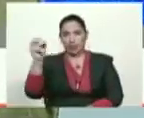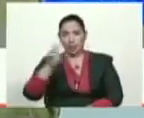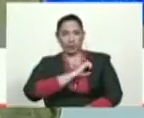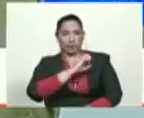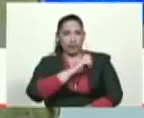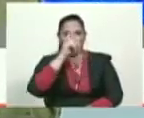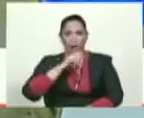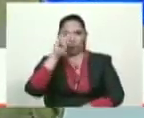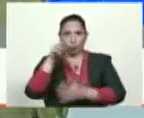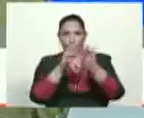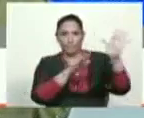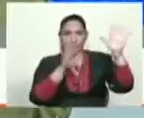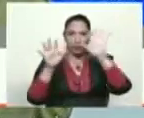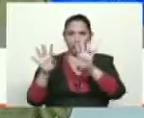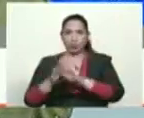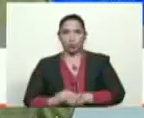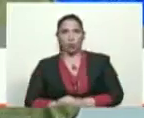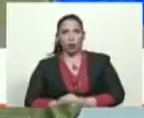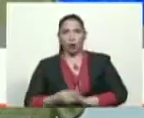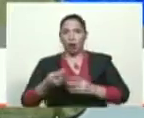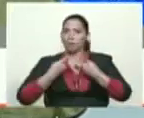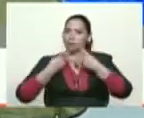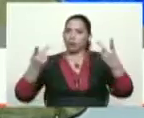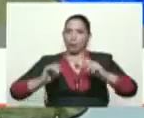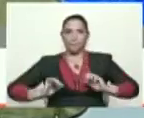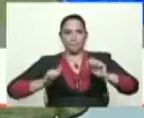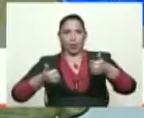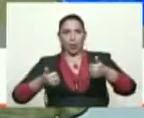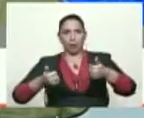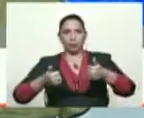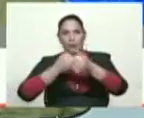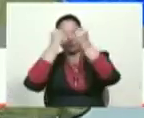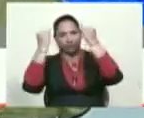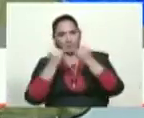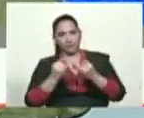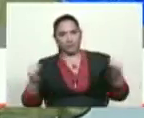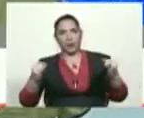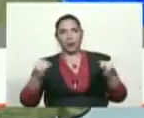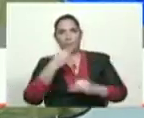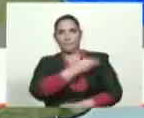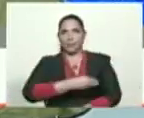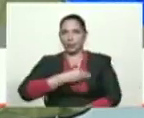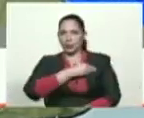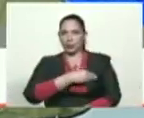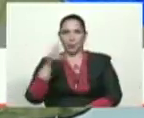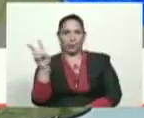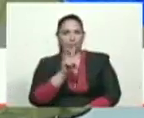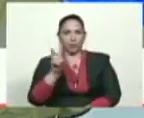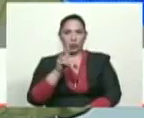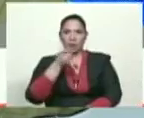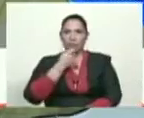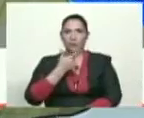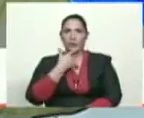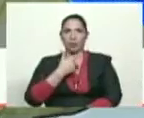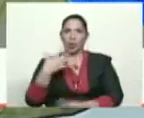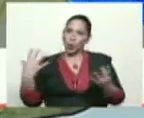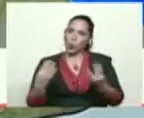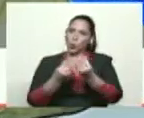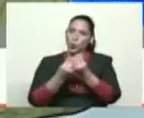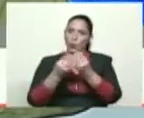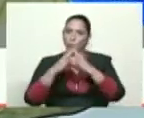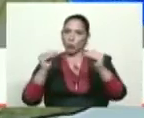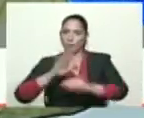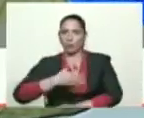enero del año 2019 declaró el arranque el inicio feliz de la misión venezuela bella juntos